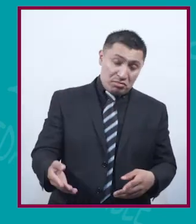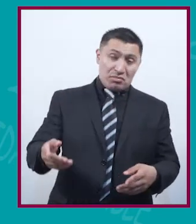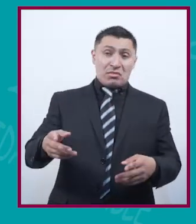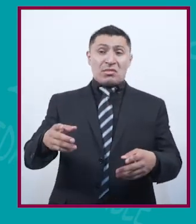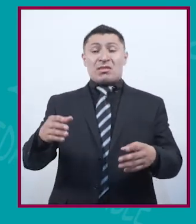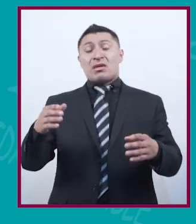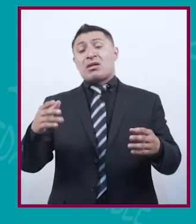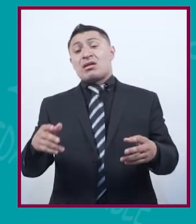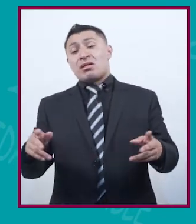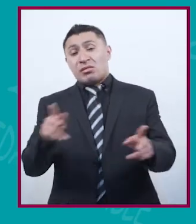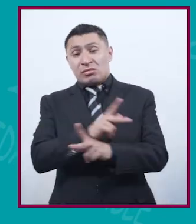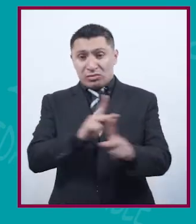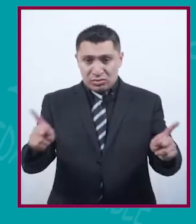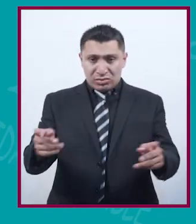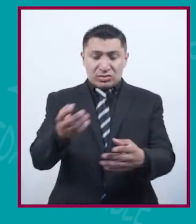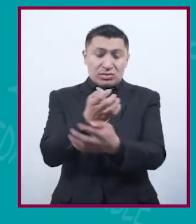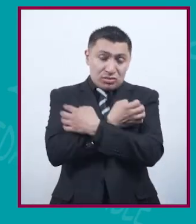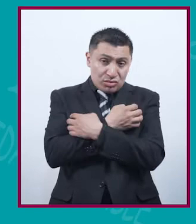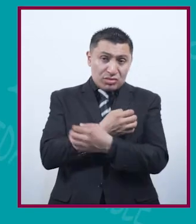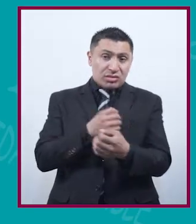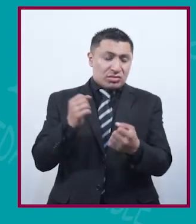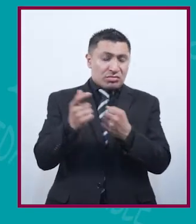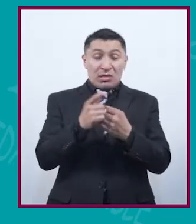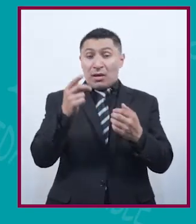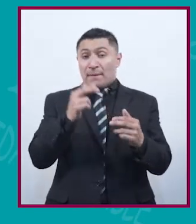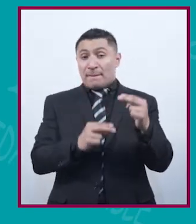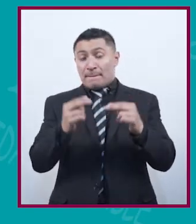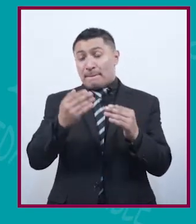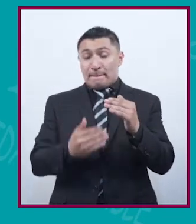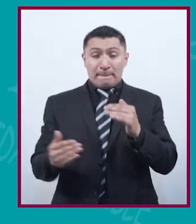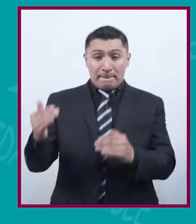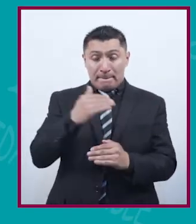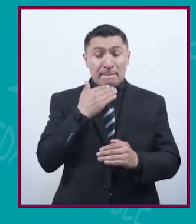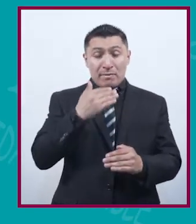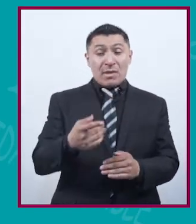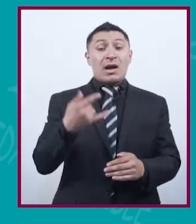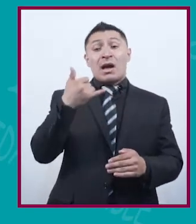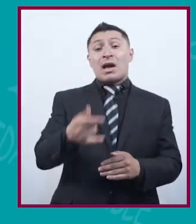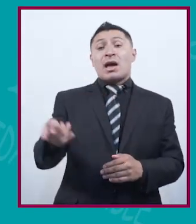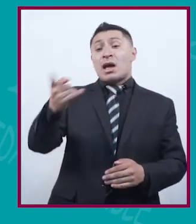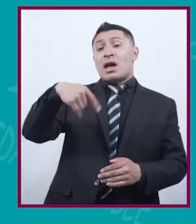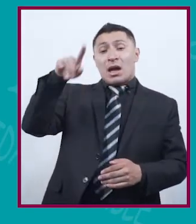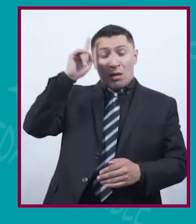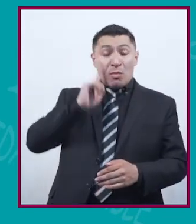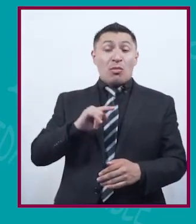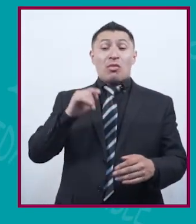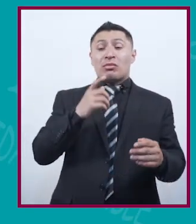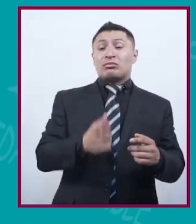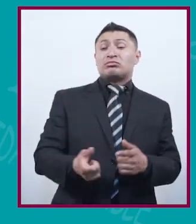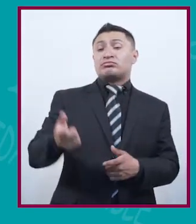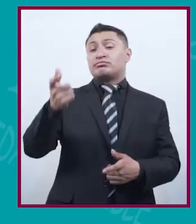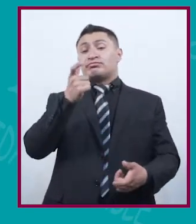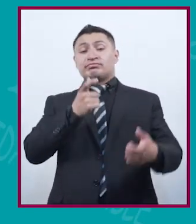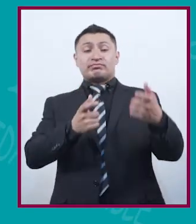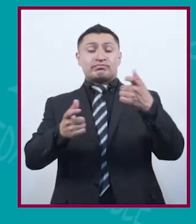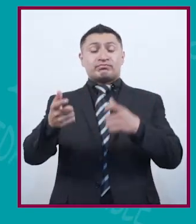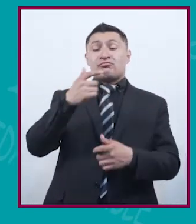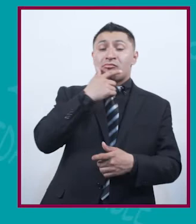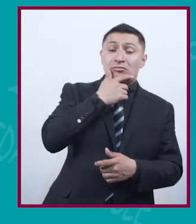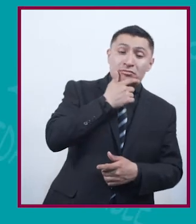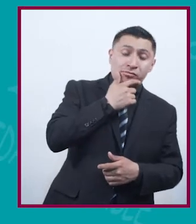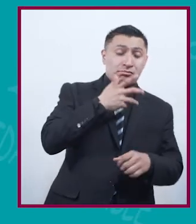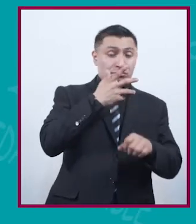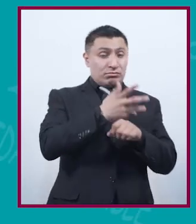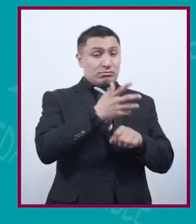bienes públicos, educación, a un sector privilegiado. Y las mujeres burguesas, las mujeres